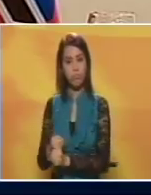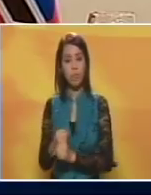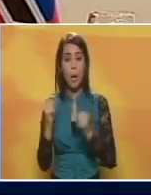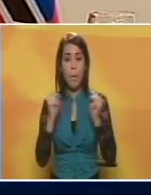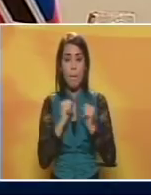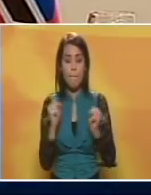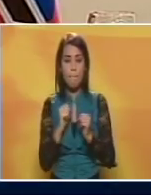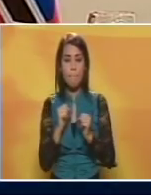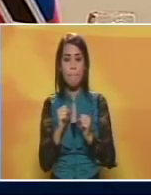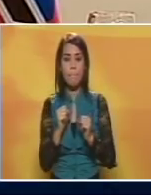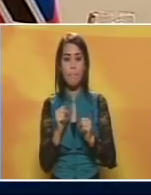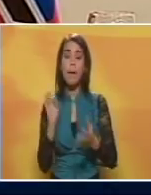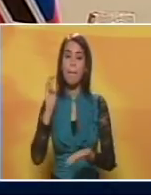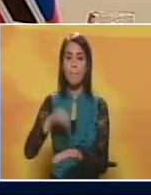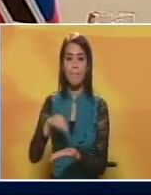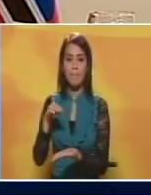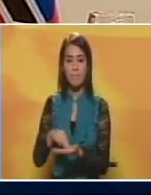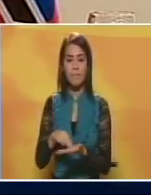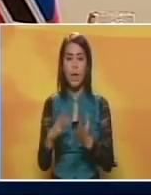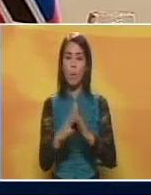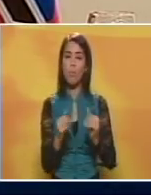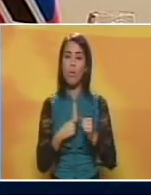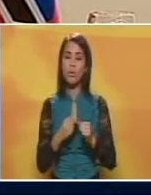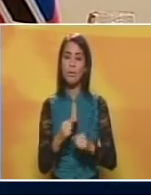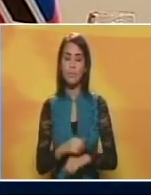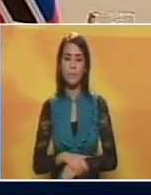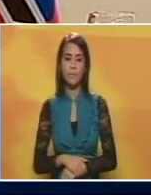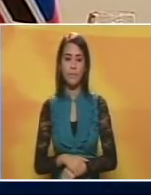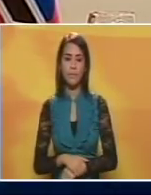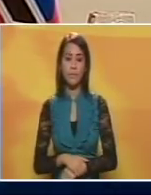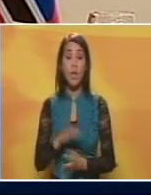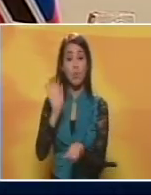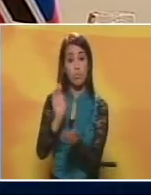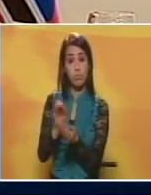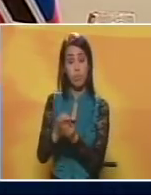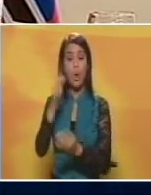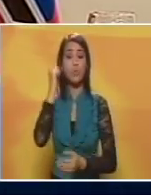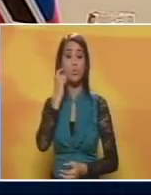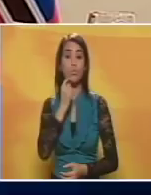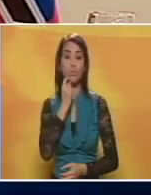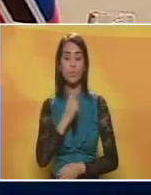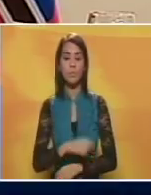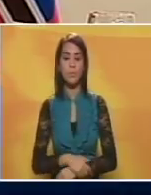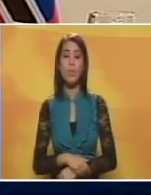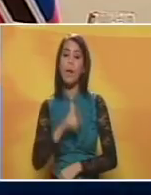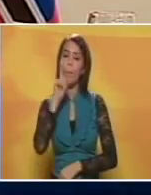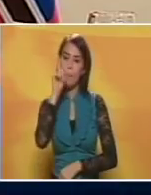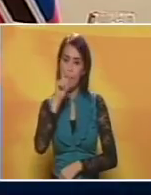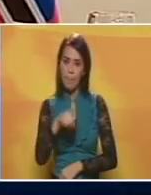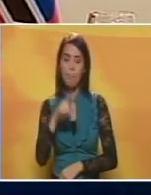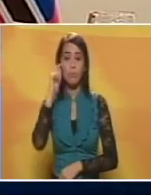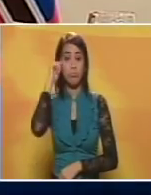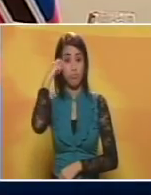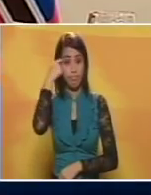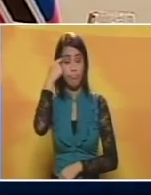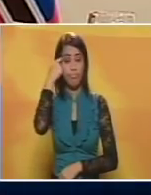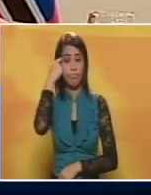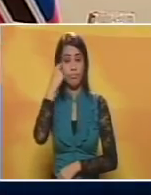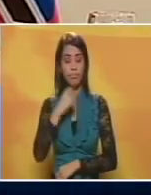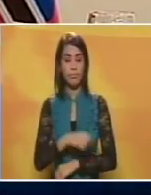Mérida, Miranda, Monagas, Nueva Esparta y Sucre, también recuerden